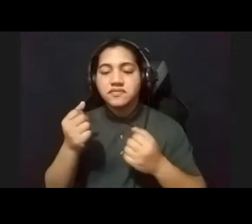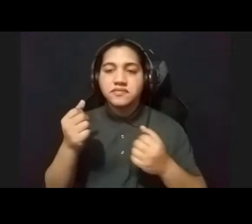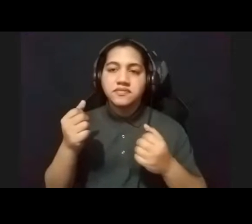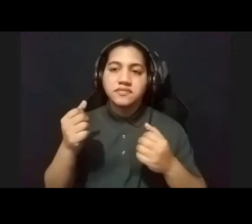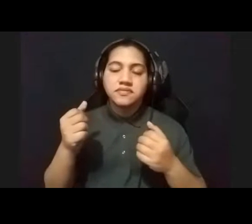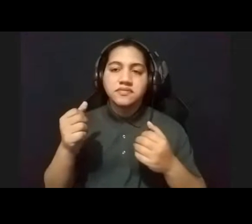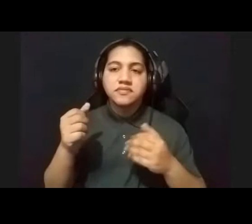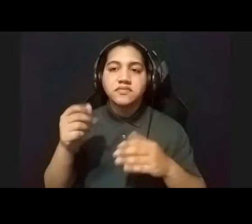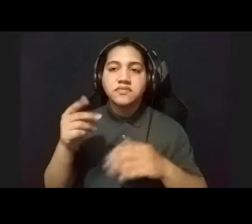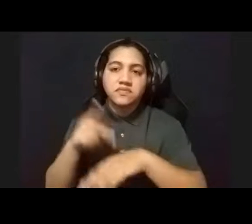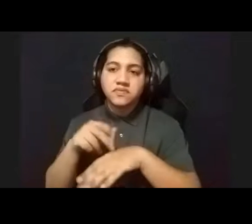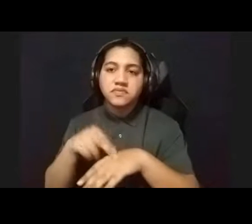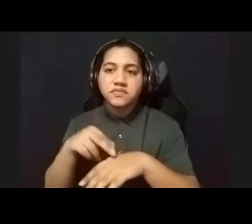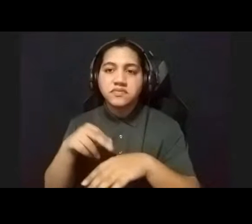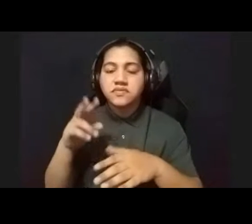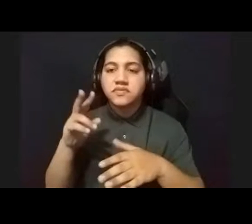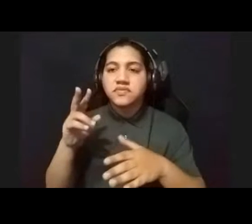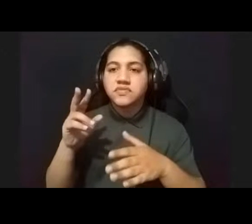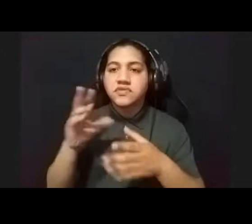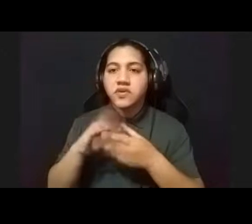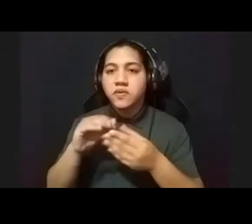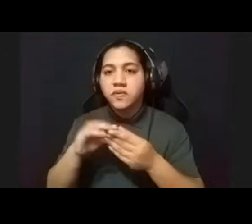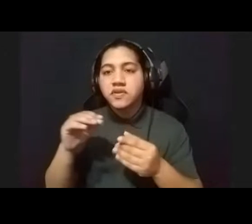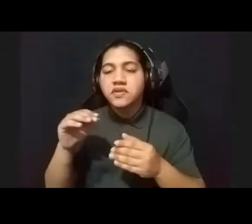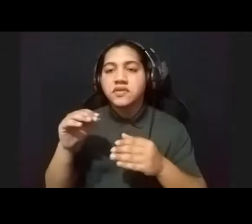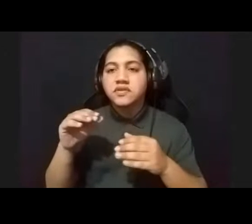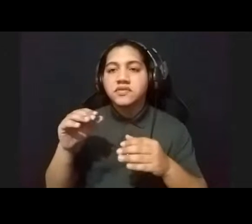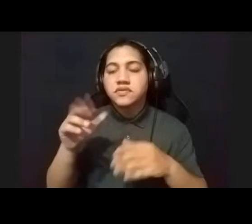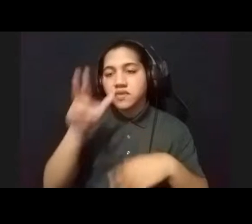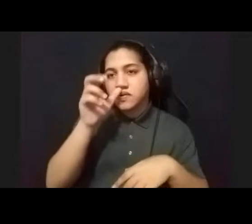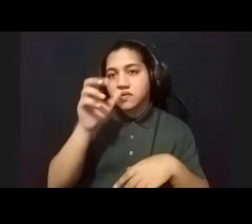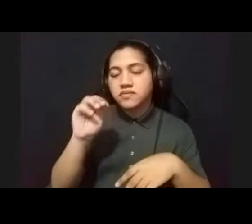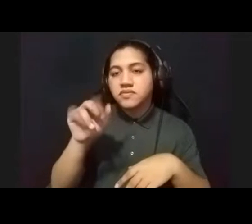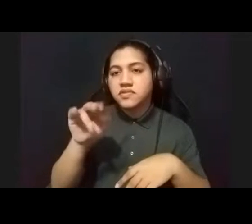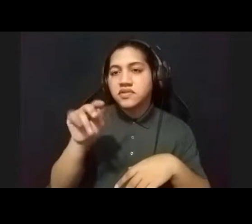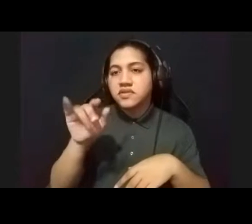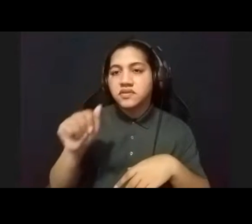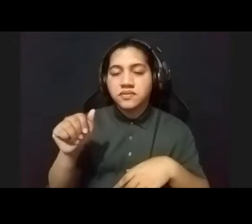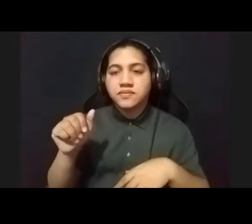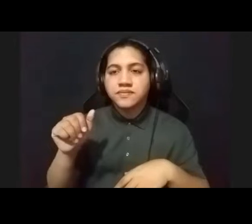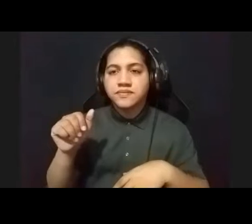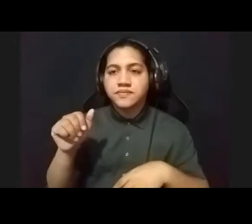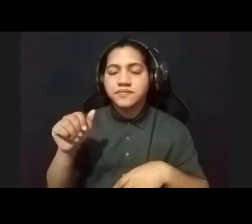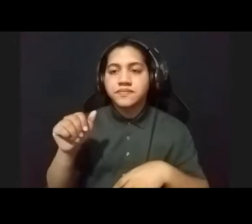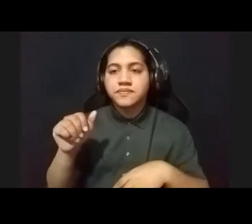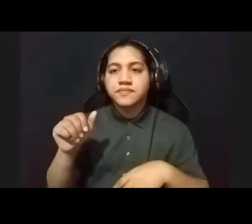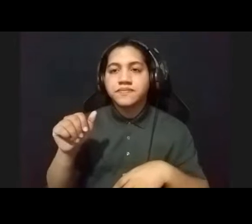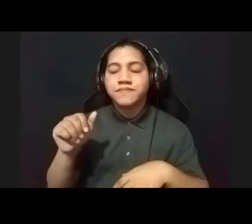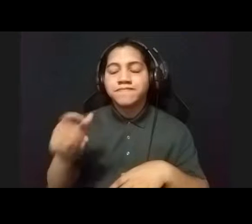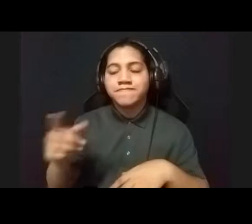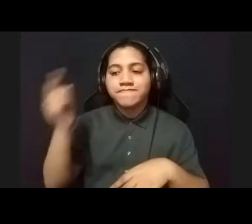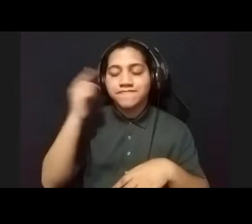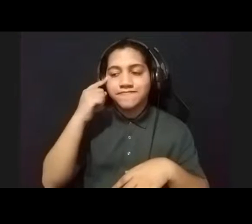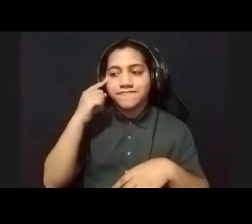comienzan en Puerto Rico a leer el cuento de la cucarachita Martina? Martina entonces cobra conciencia de